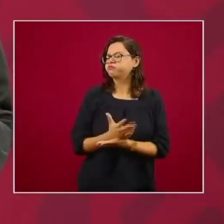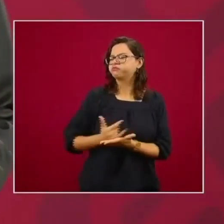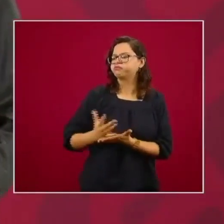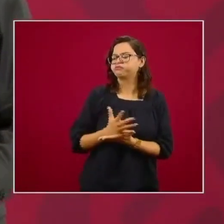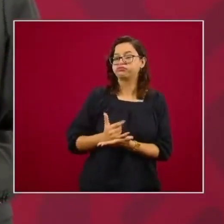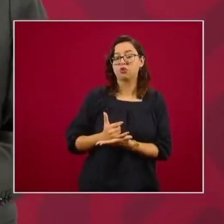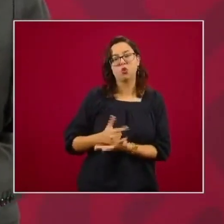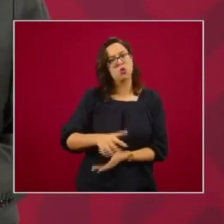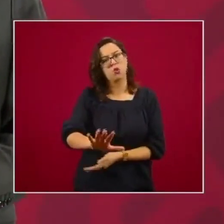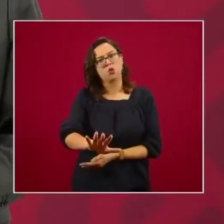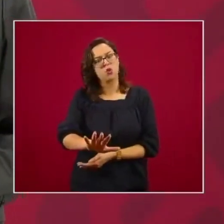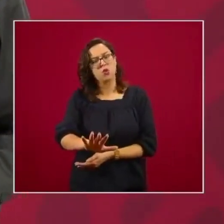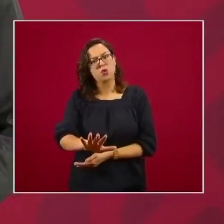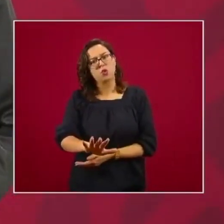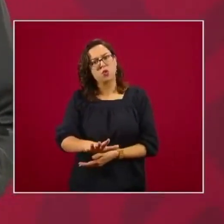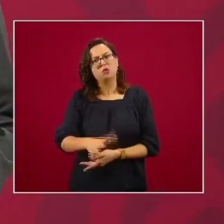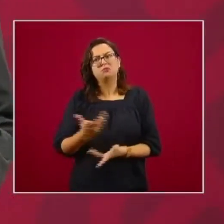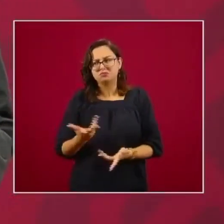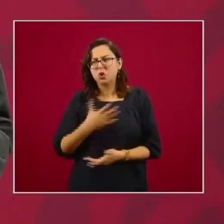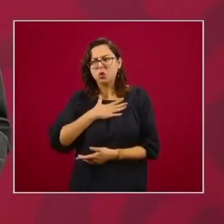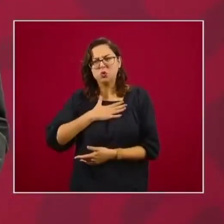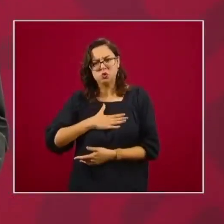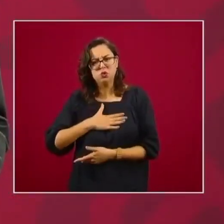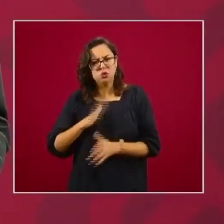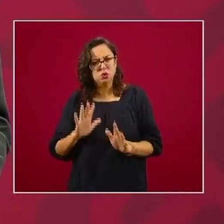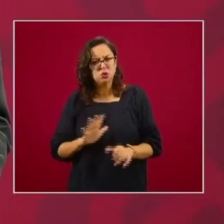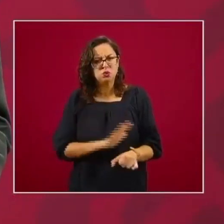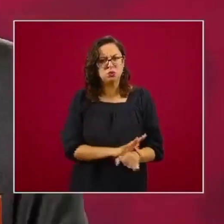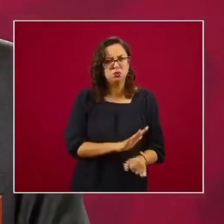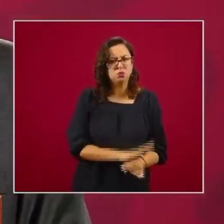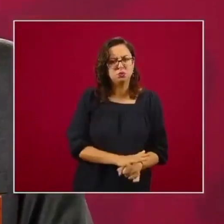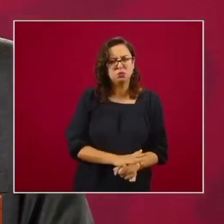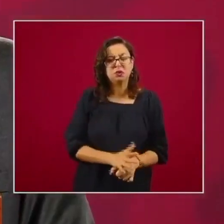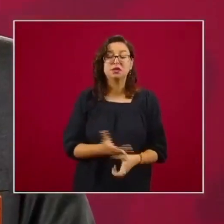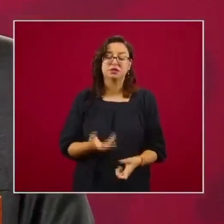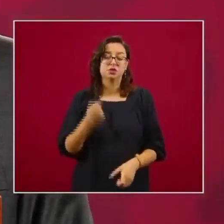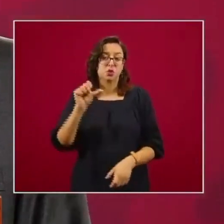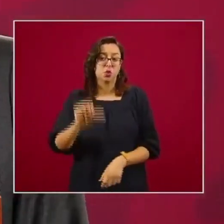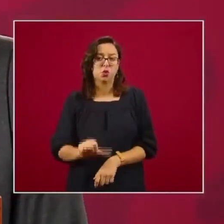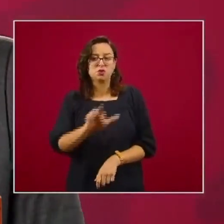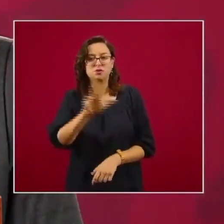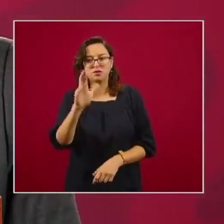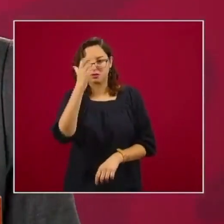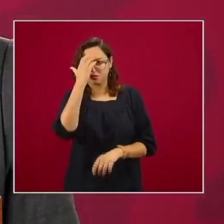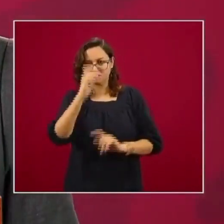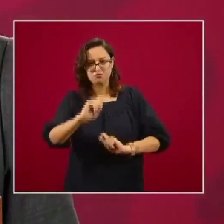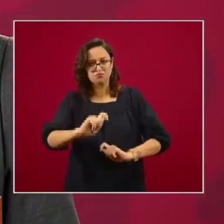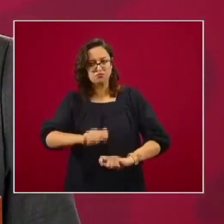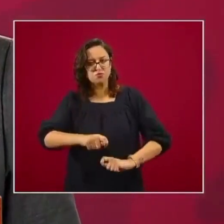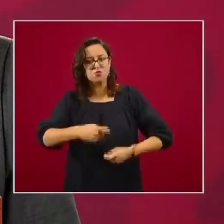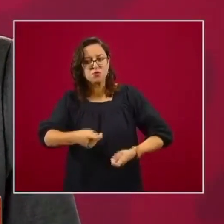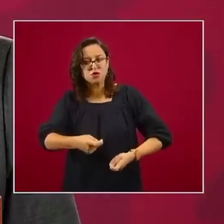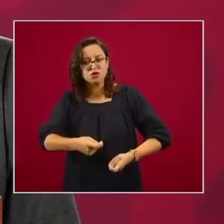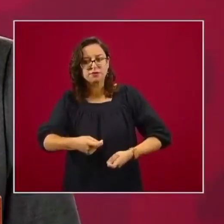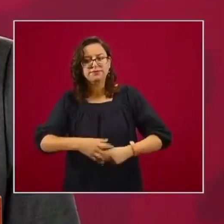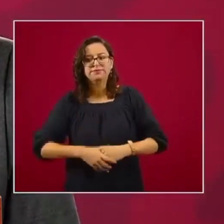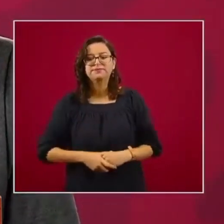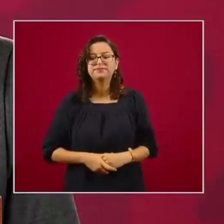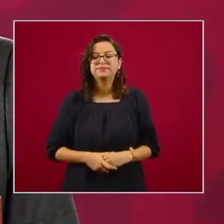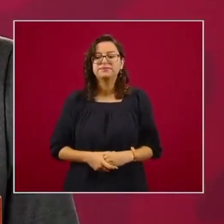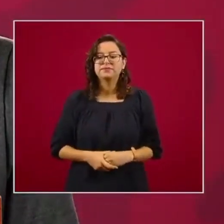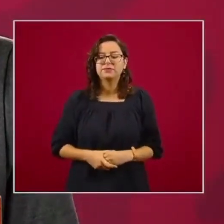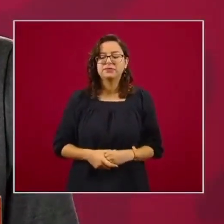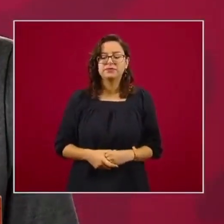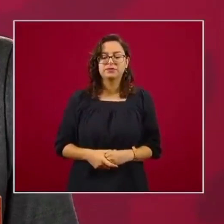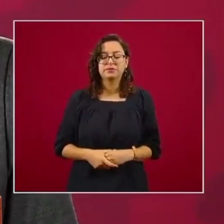investigue a los ex presidentes felipe calderón y enrique peña nieto porque la fiscalía general de la república no lo ha pedido pero